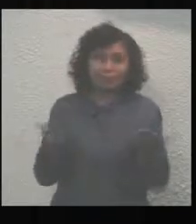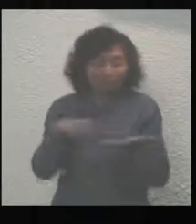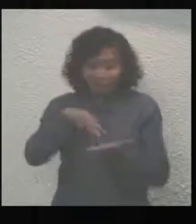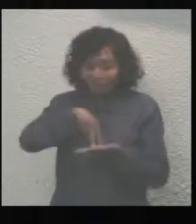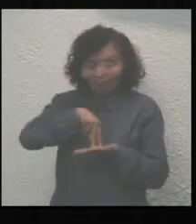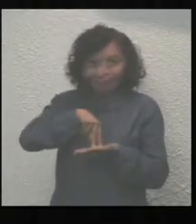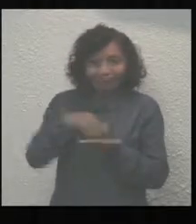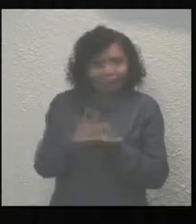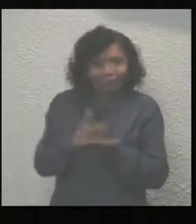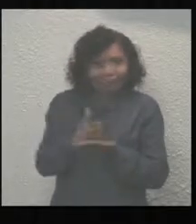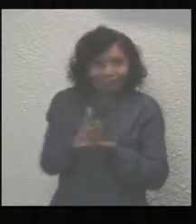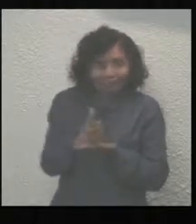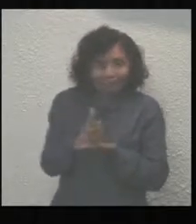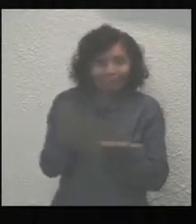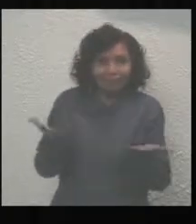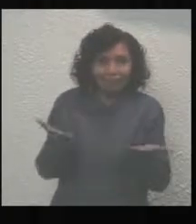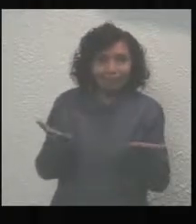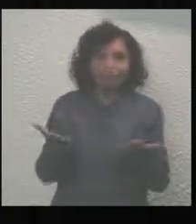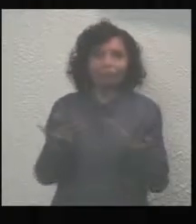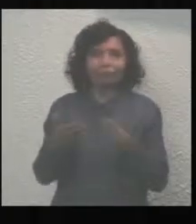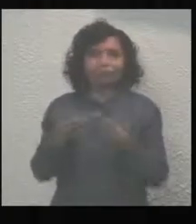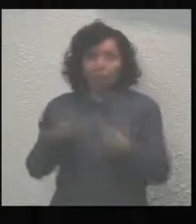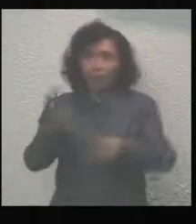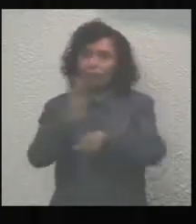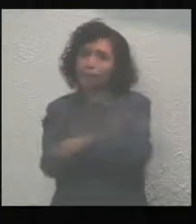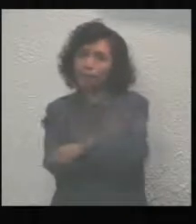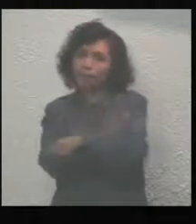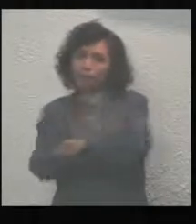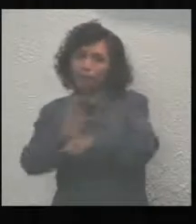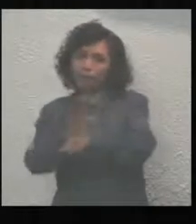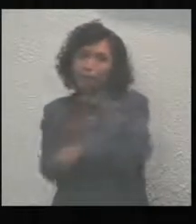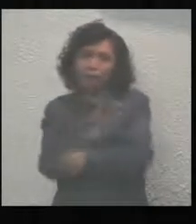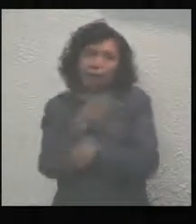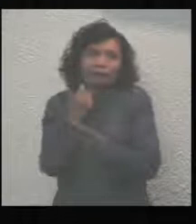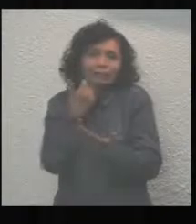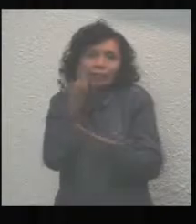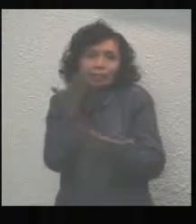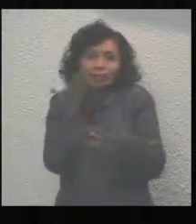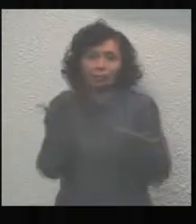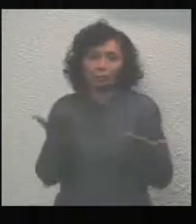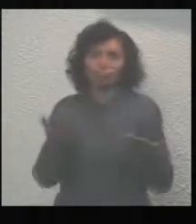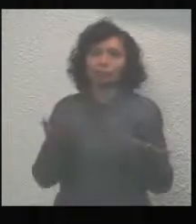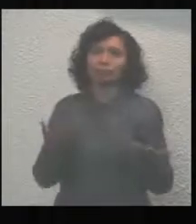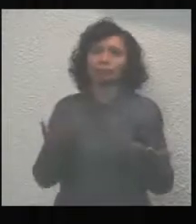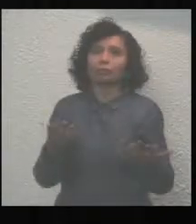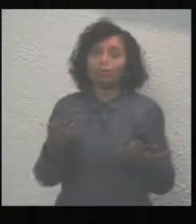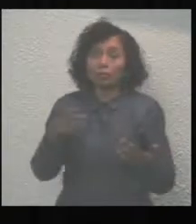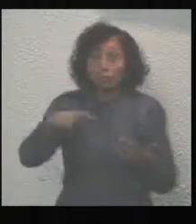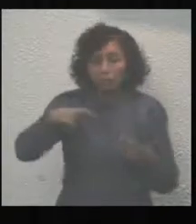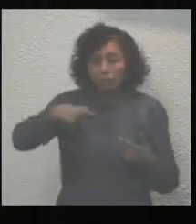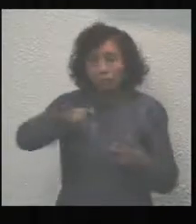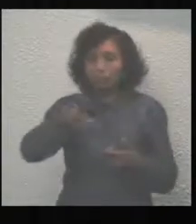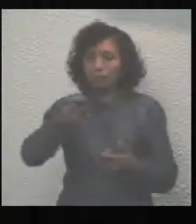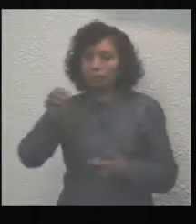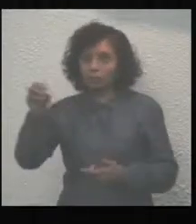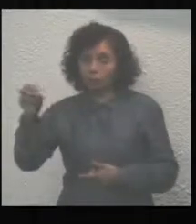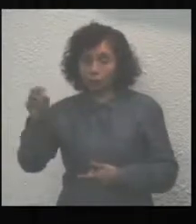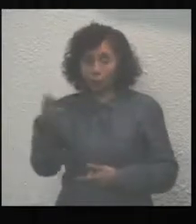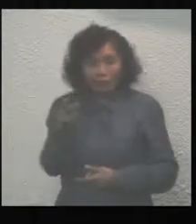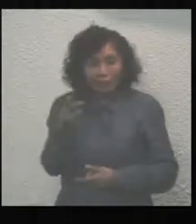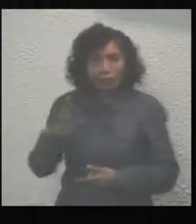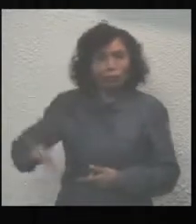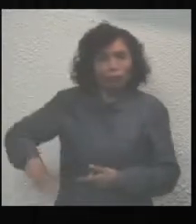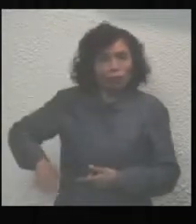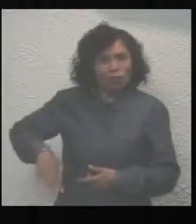partida para alcanzar el estado de pleno bienestar que los quintanarroenses se merecen a pesar de que son quienes hacen